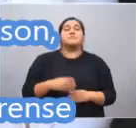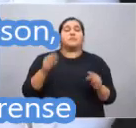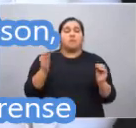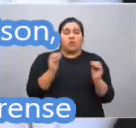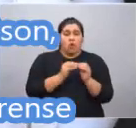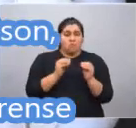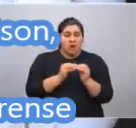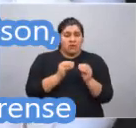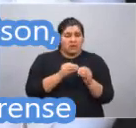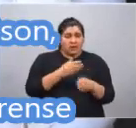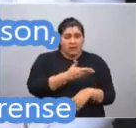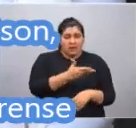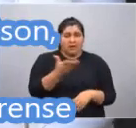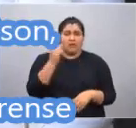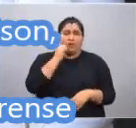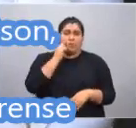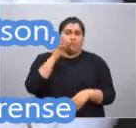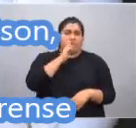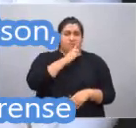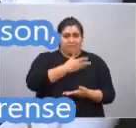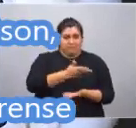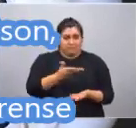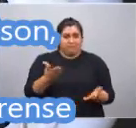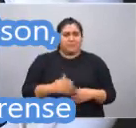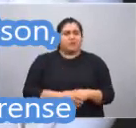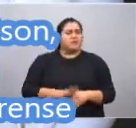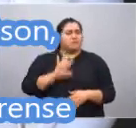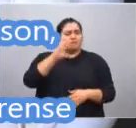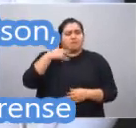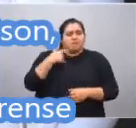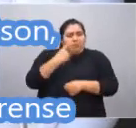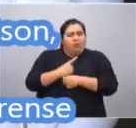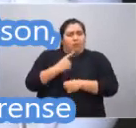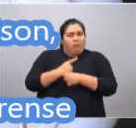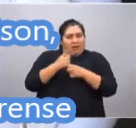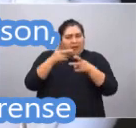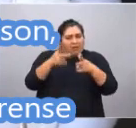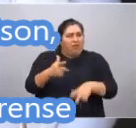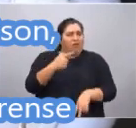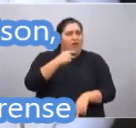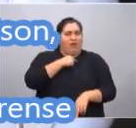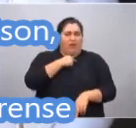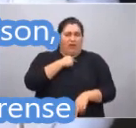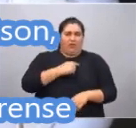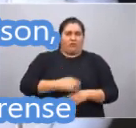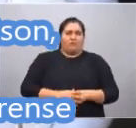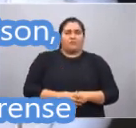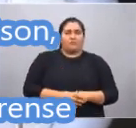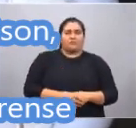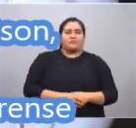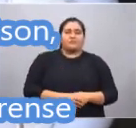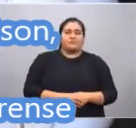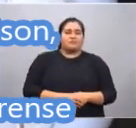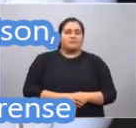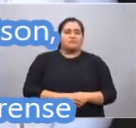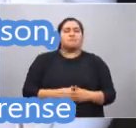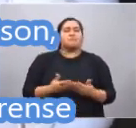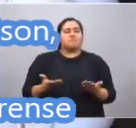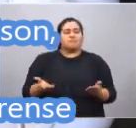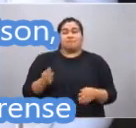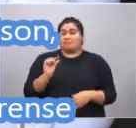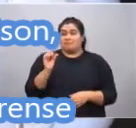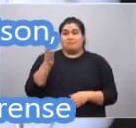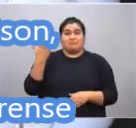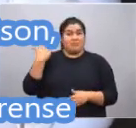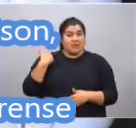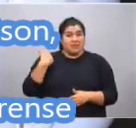Compañeros, compañeras, primero quiero decir que lo que acabamos de